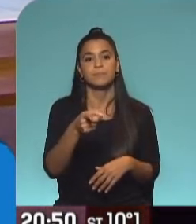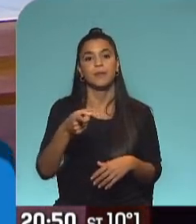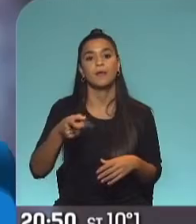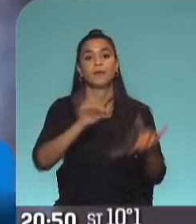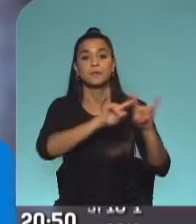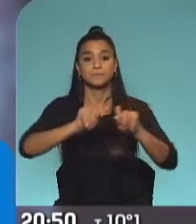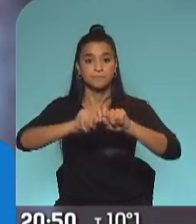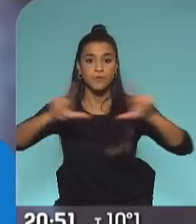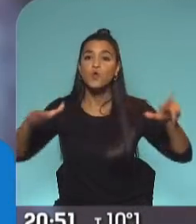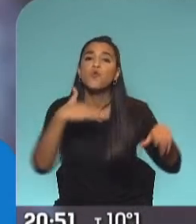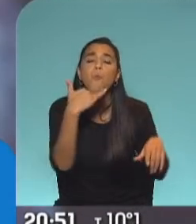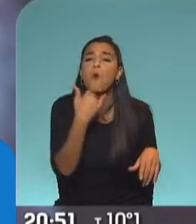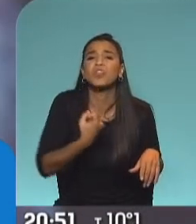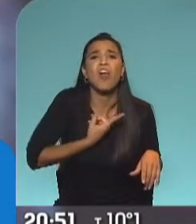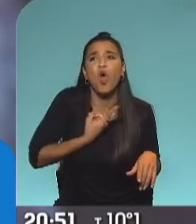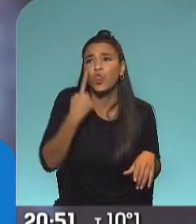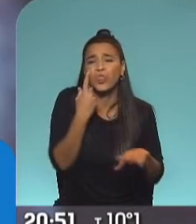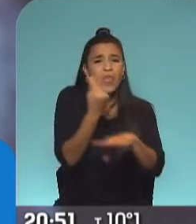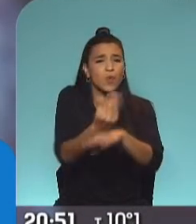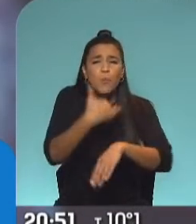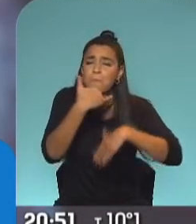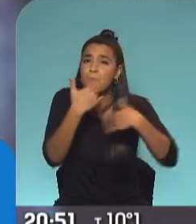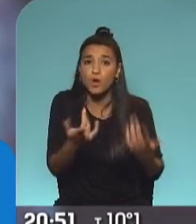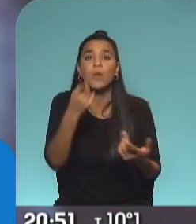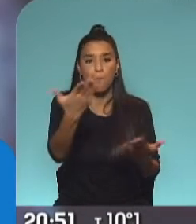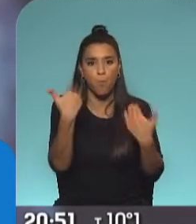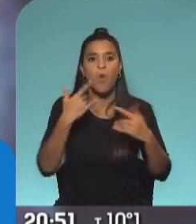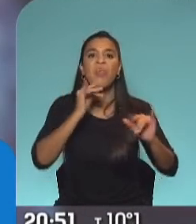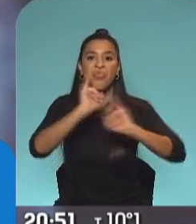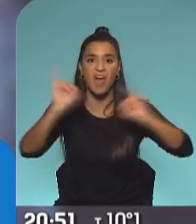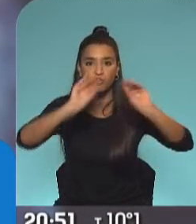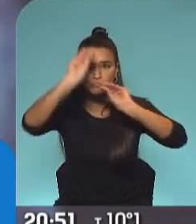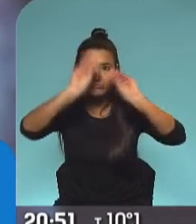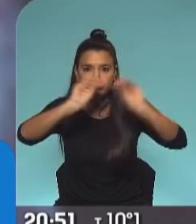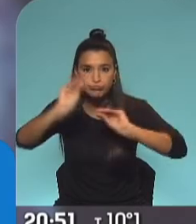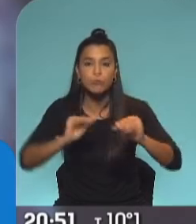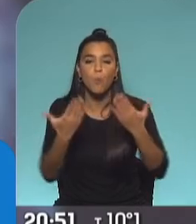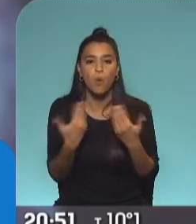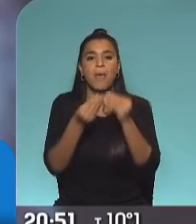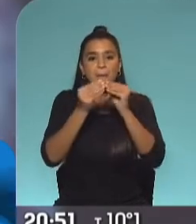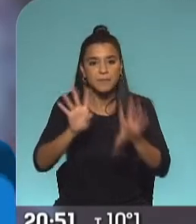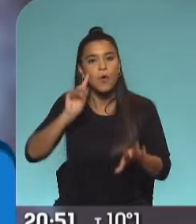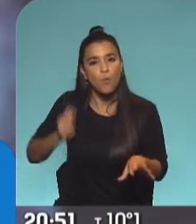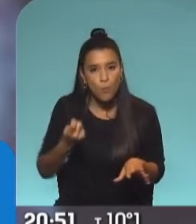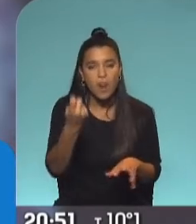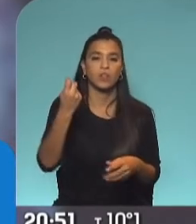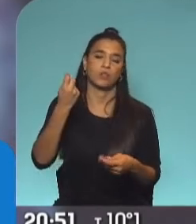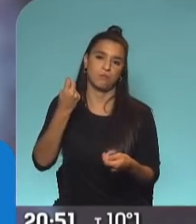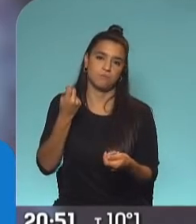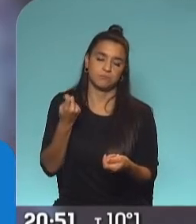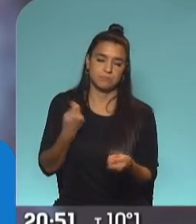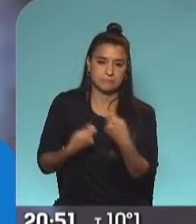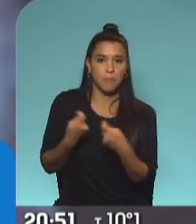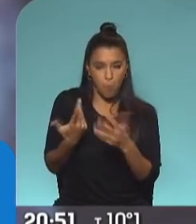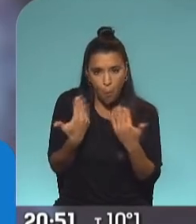ANSES, en el lugar que vivas de la Argentina podés ingresar tus datos y podés tramitar el inicio del trámite jubilatorio, hoy en